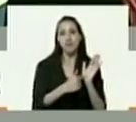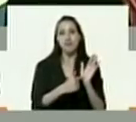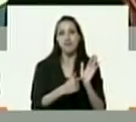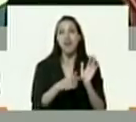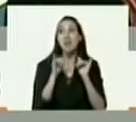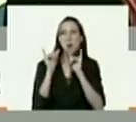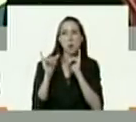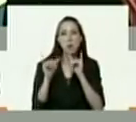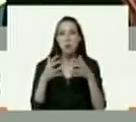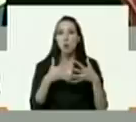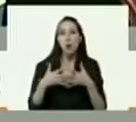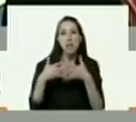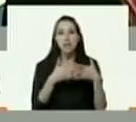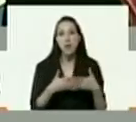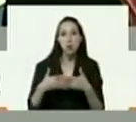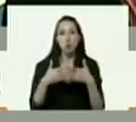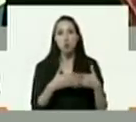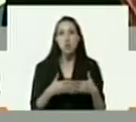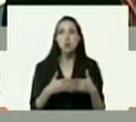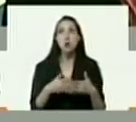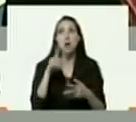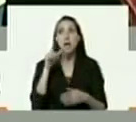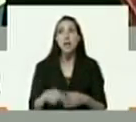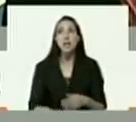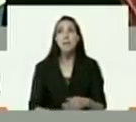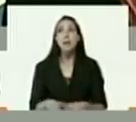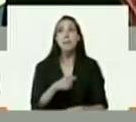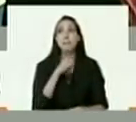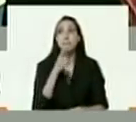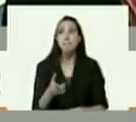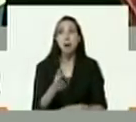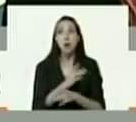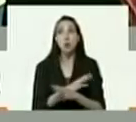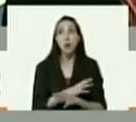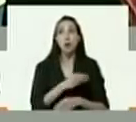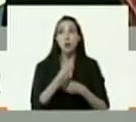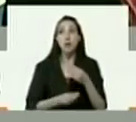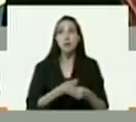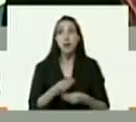Unidos. Y como le salió mal la jugada...